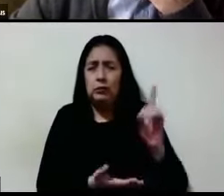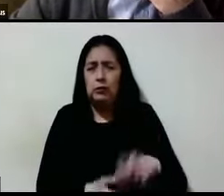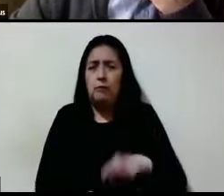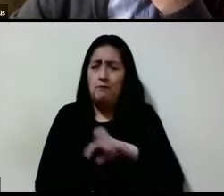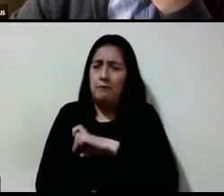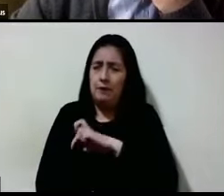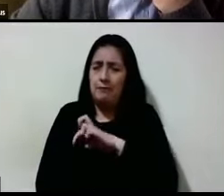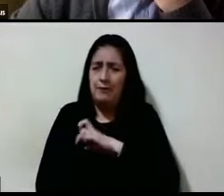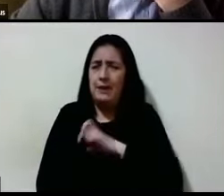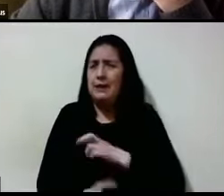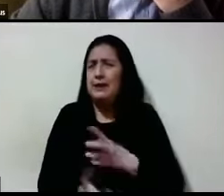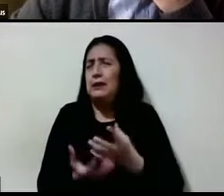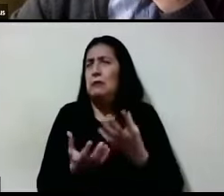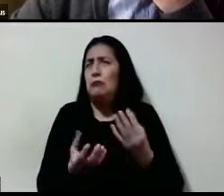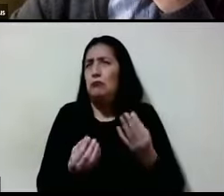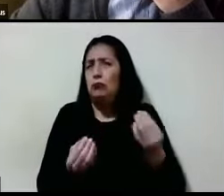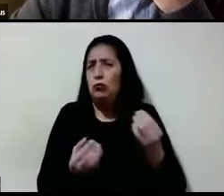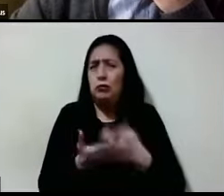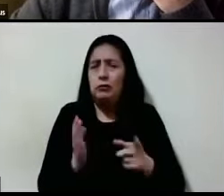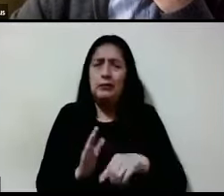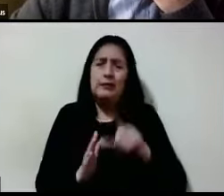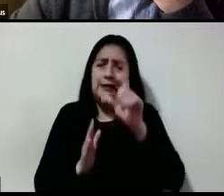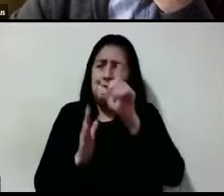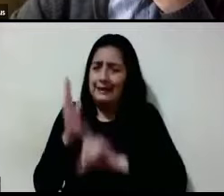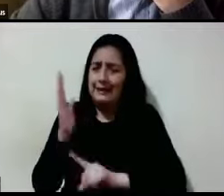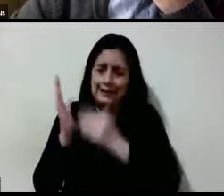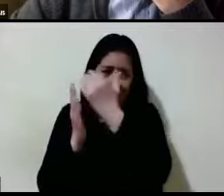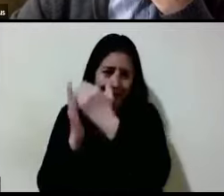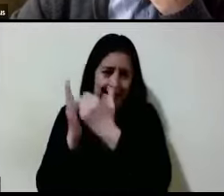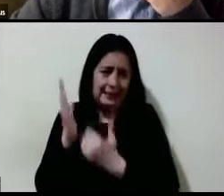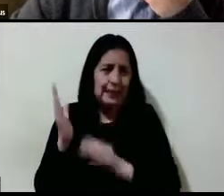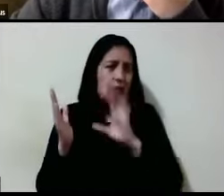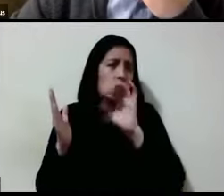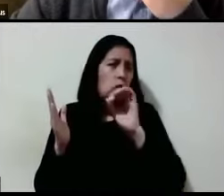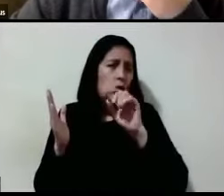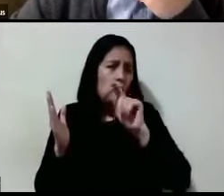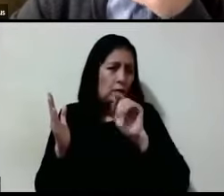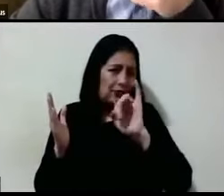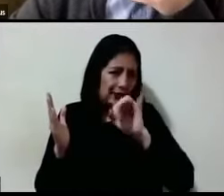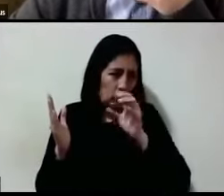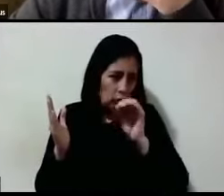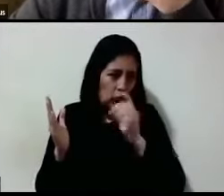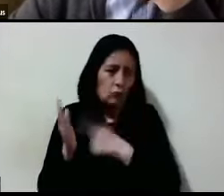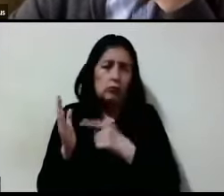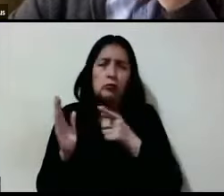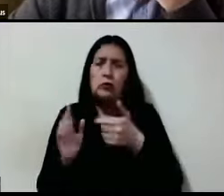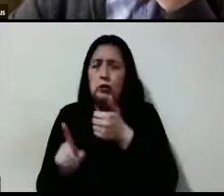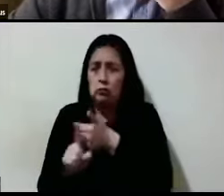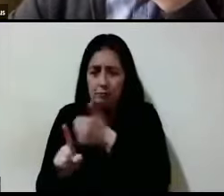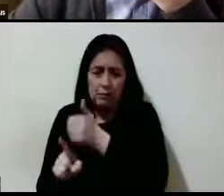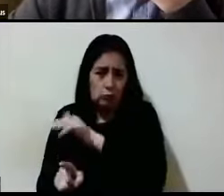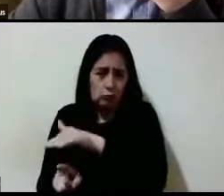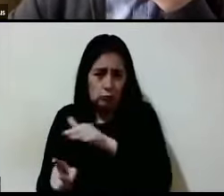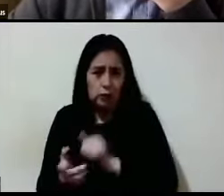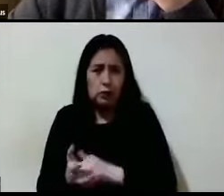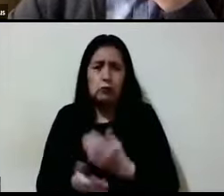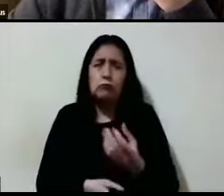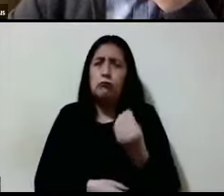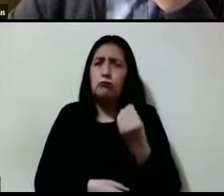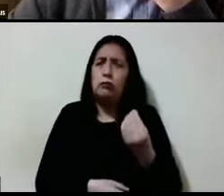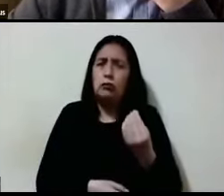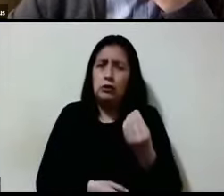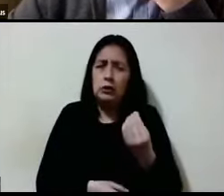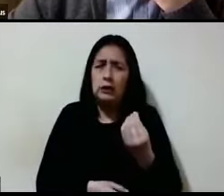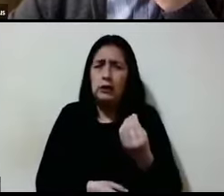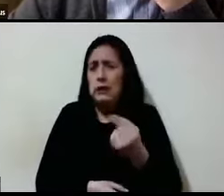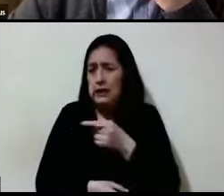se trabaja es la parte de la lista de cotejo, ¿no? Y específicamente con ellos mismos, porque ellos